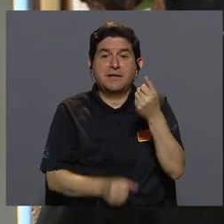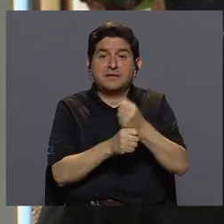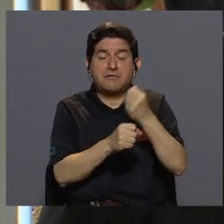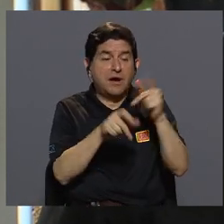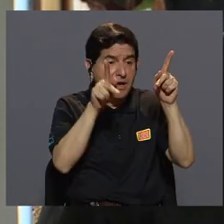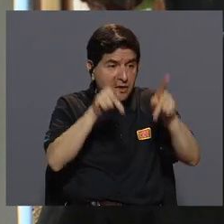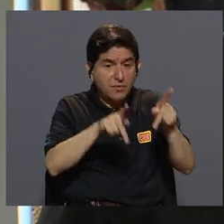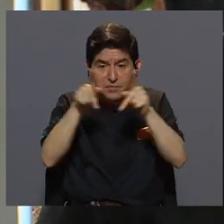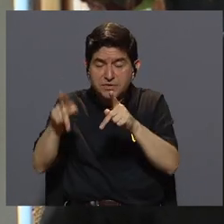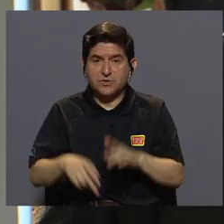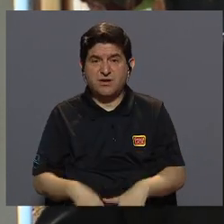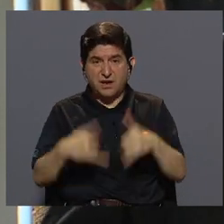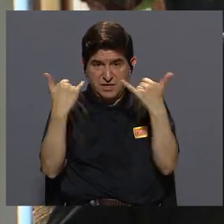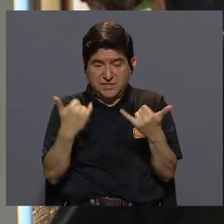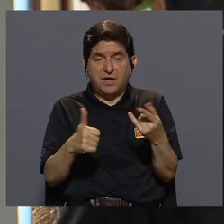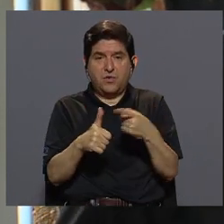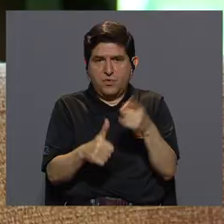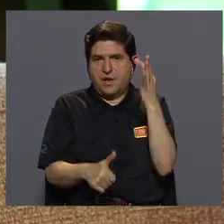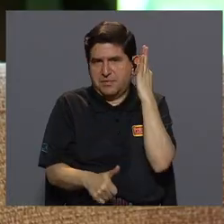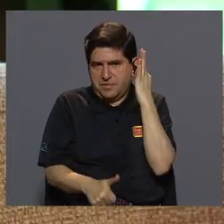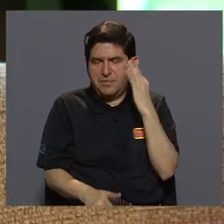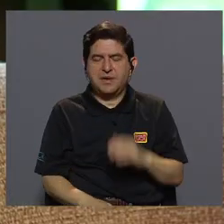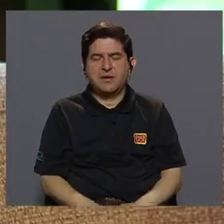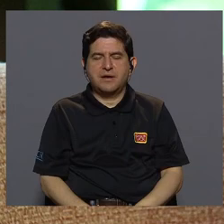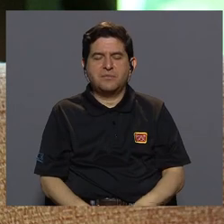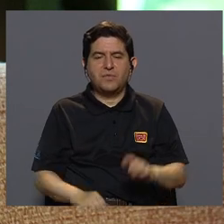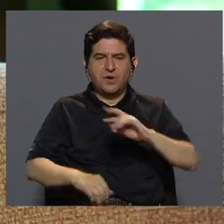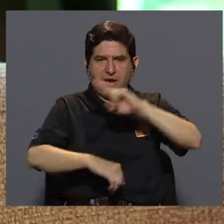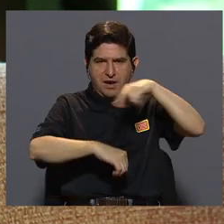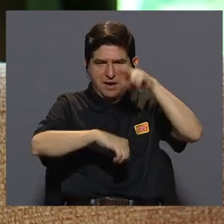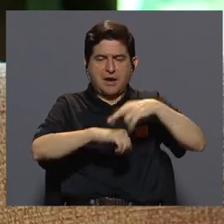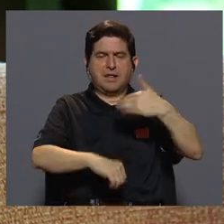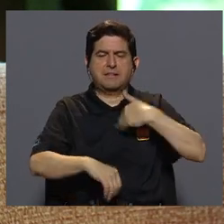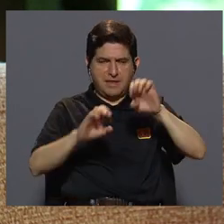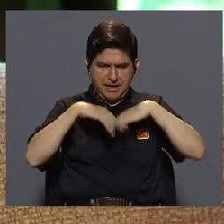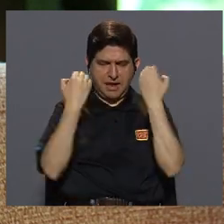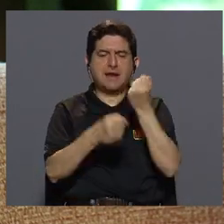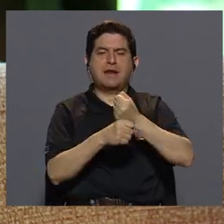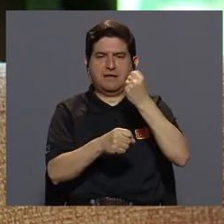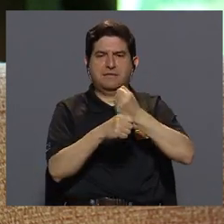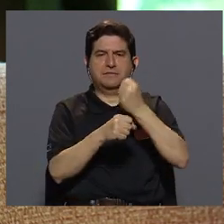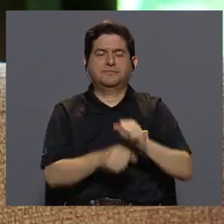para trabajar con la gente. Porque ahora la primera dama tiene un equipo de trabajo. Claro, usted tuvo